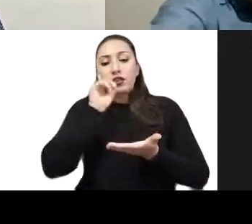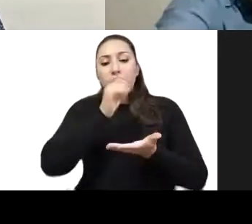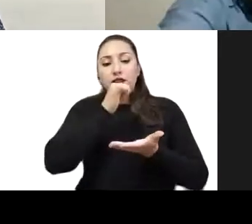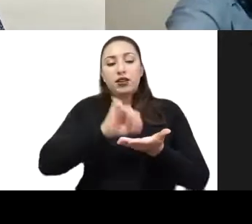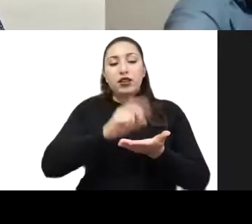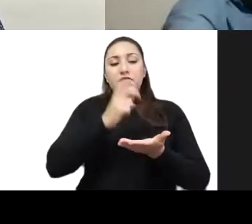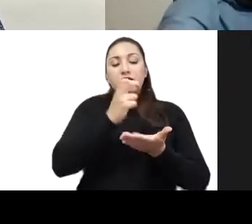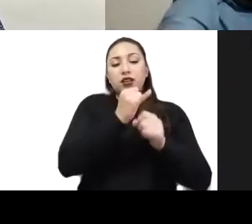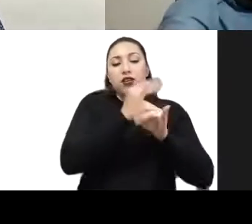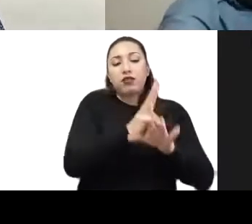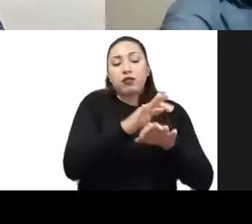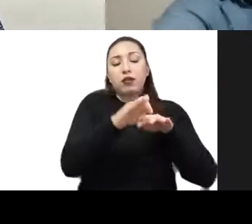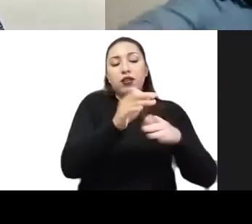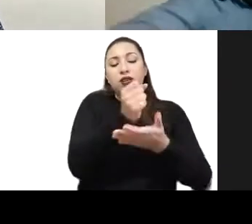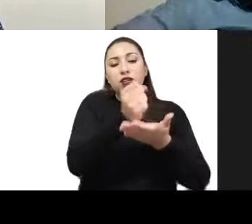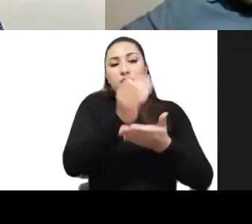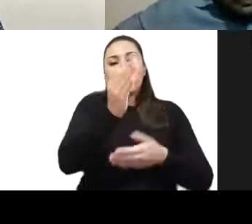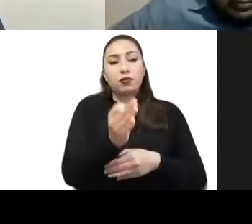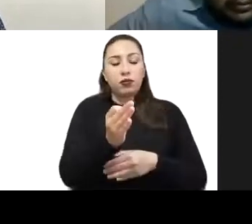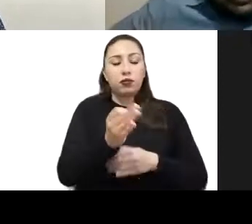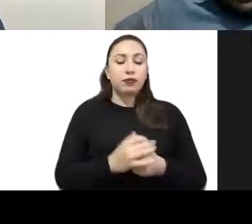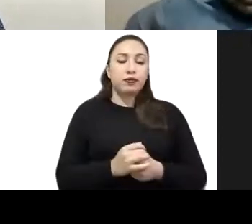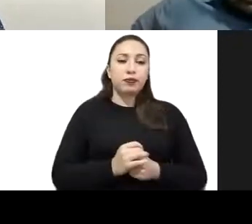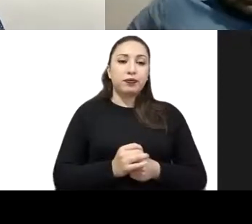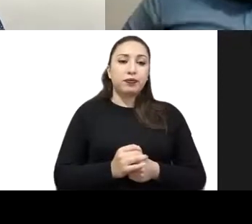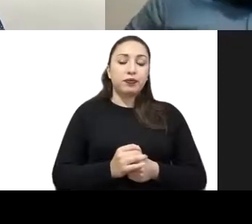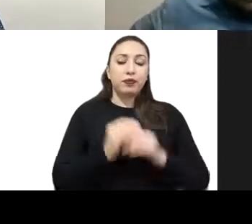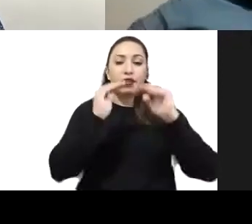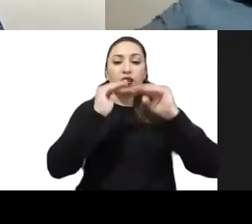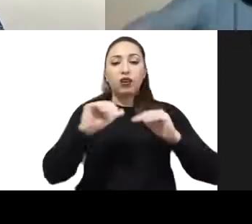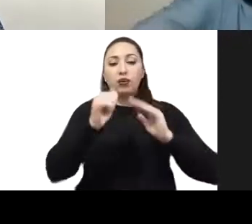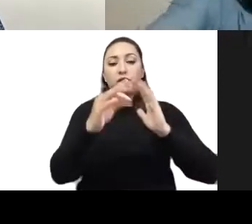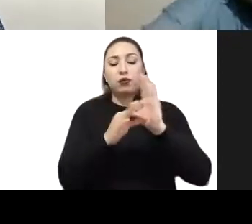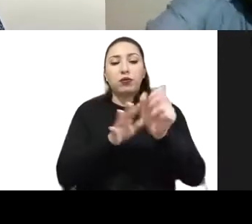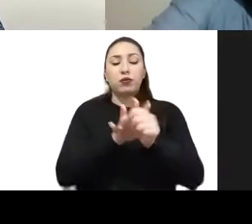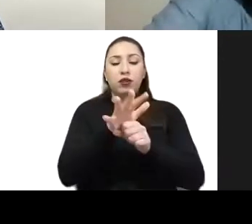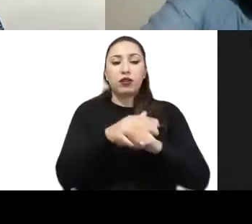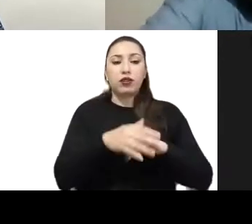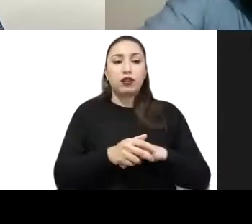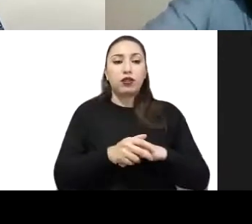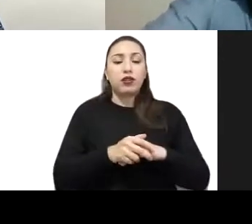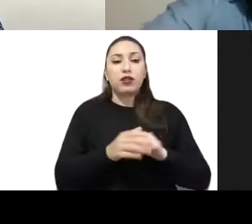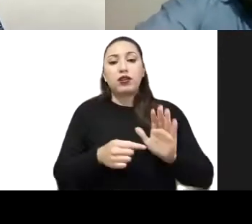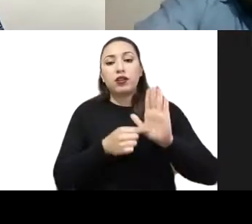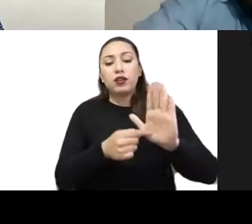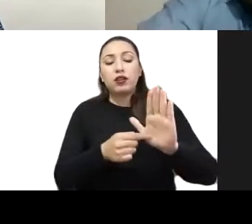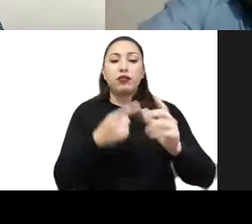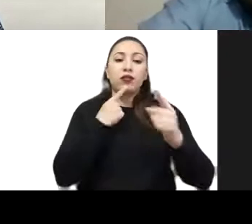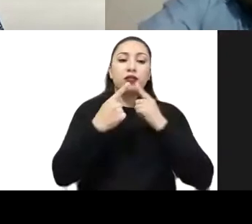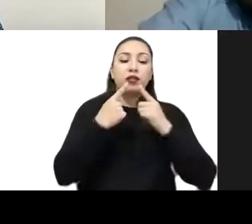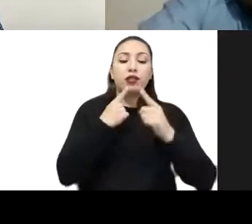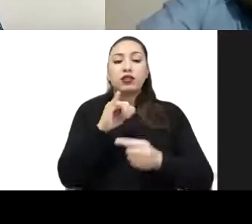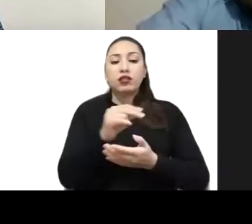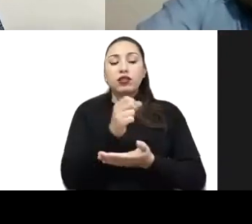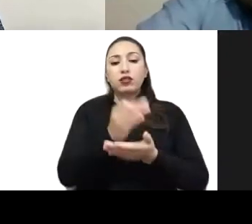aprobado el presente informe por lo antes mencionado. El siguiente punto del orden del día es la presentación y, en su caso, aprobación